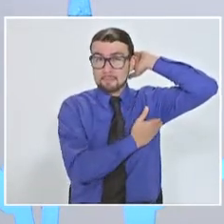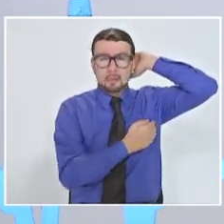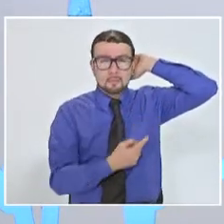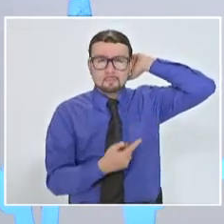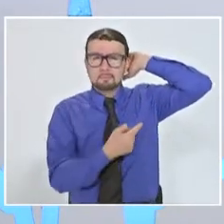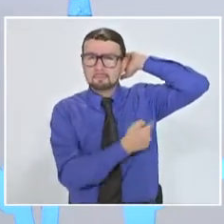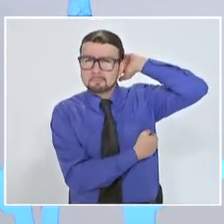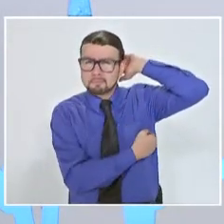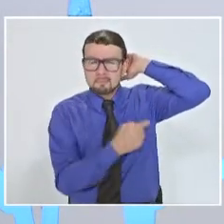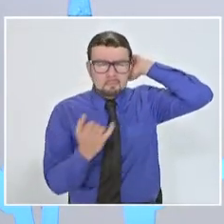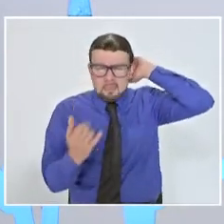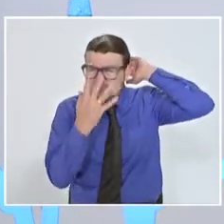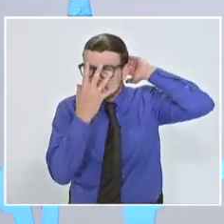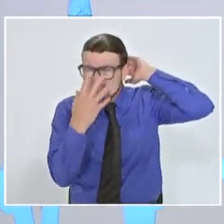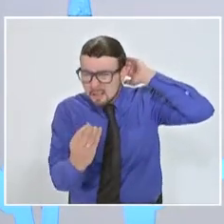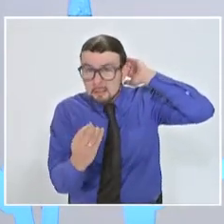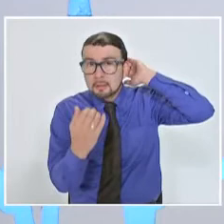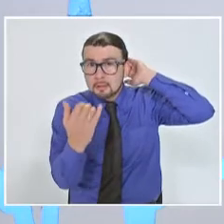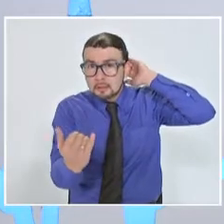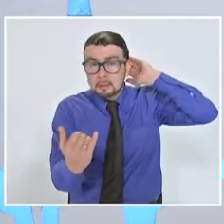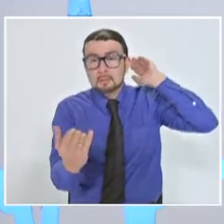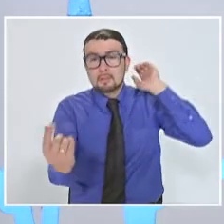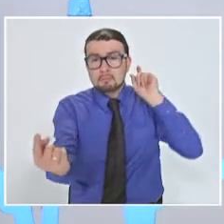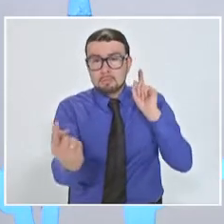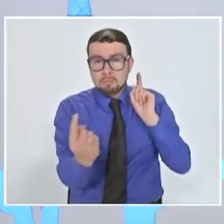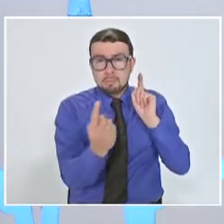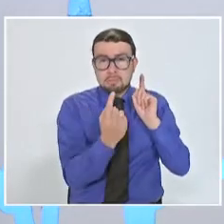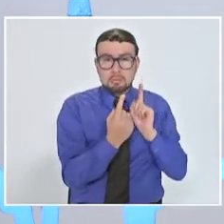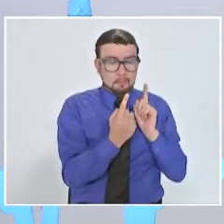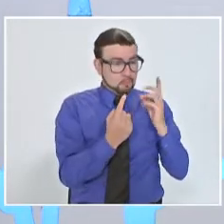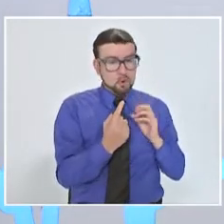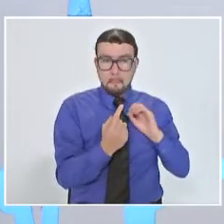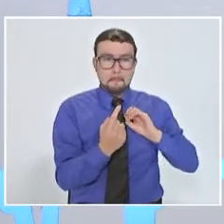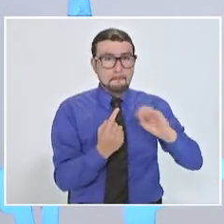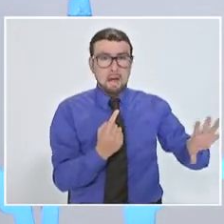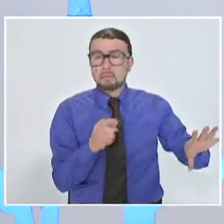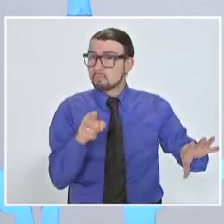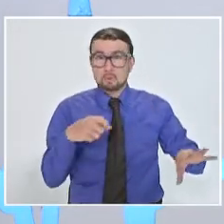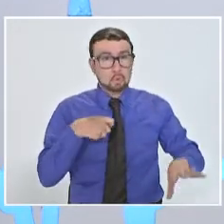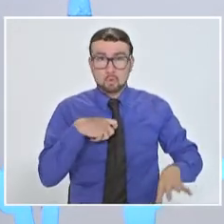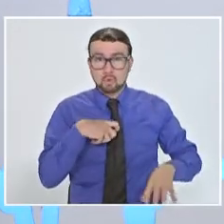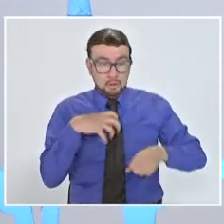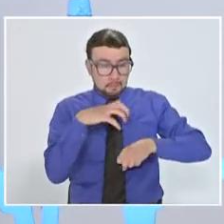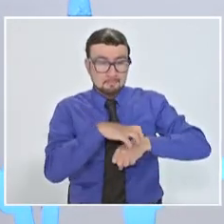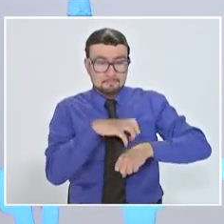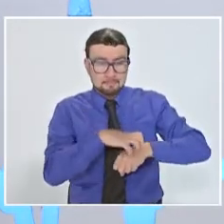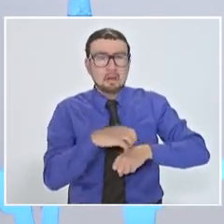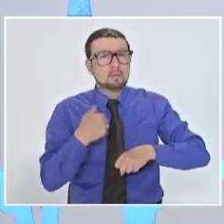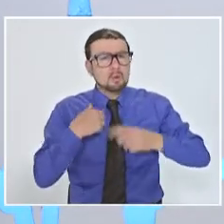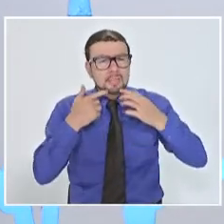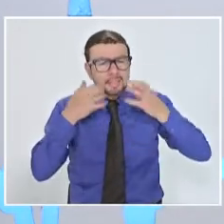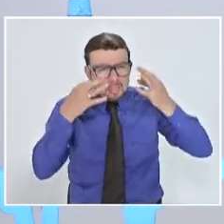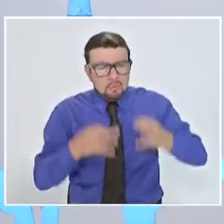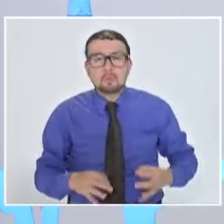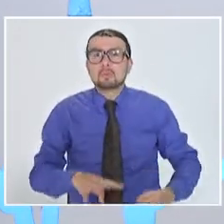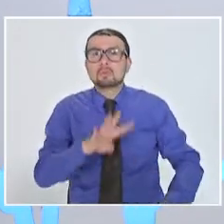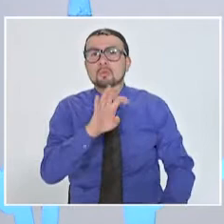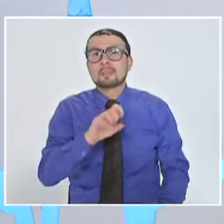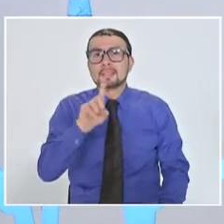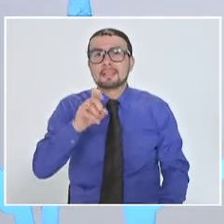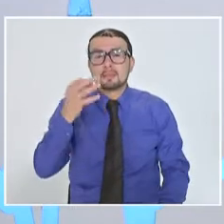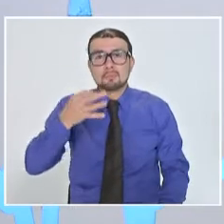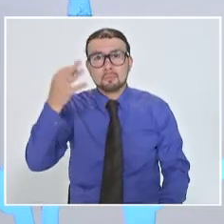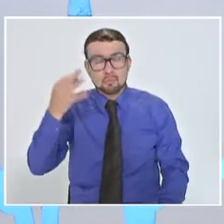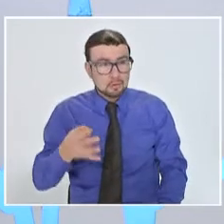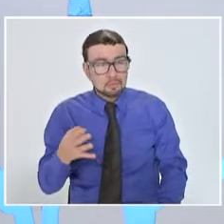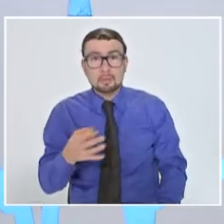llega ese primer ganglio centinela yo lo retiro y no tiene tumor, ¿sí?, tengo una seguridad de más del 96% que